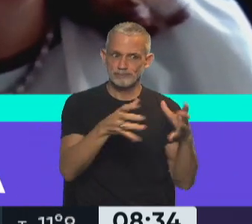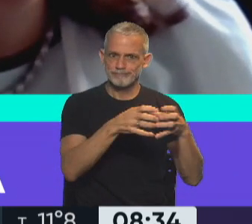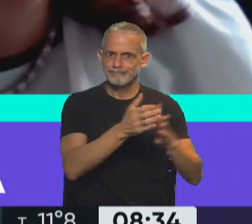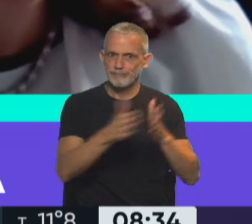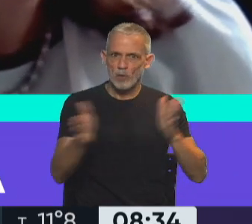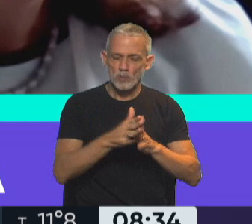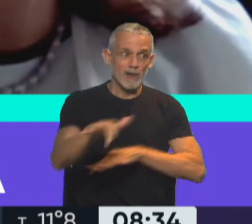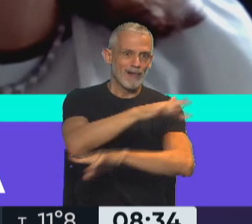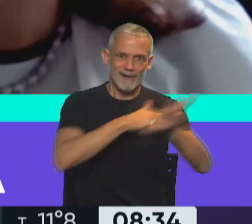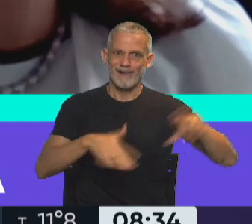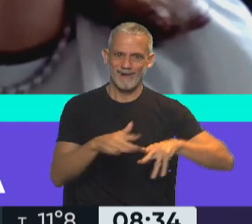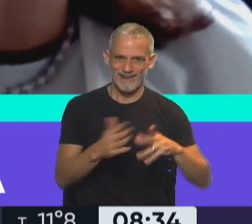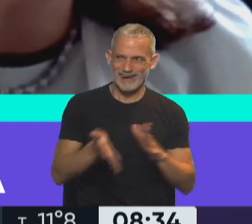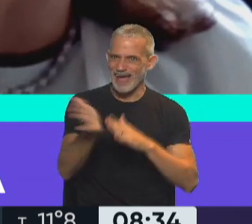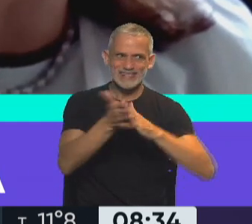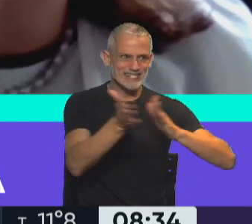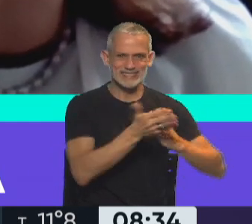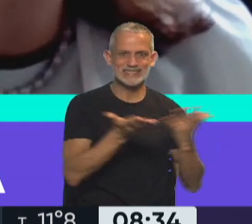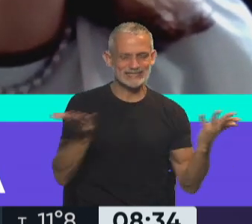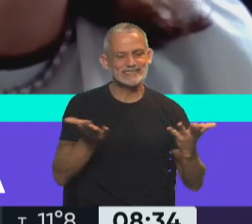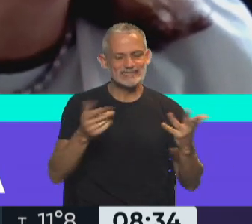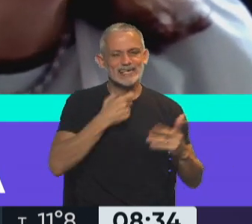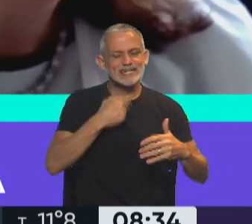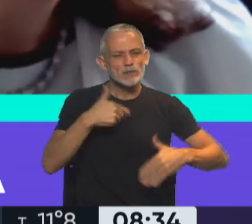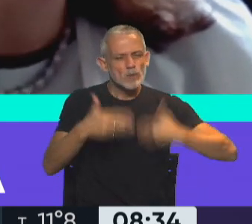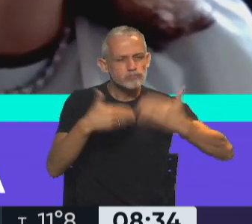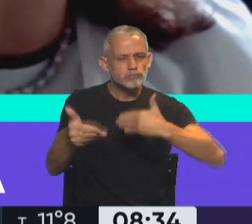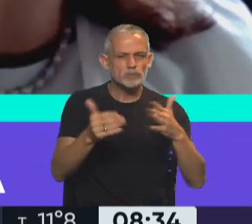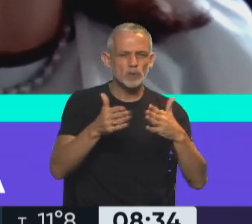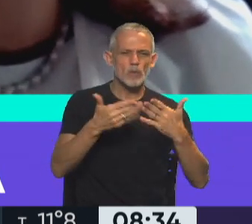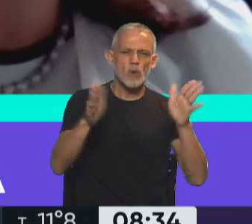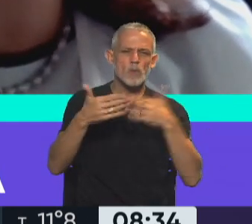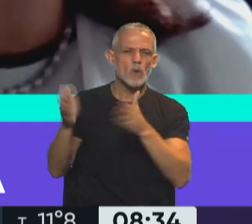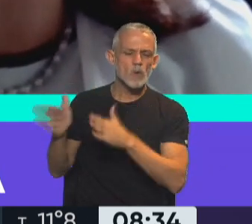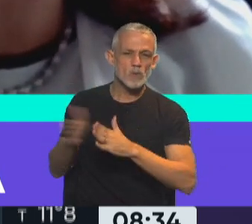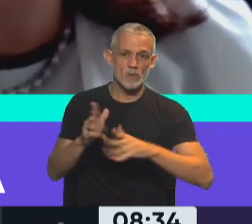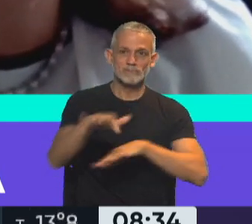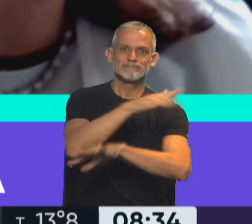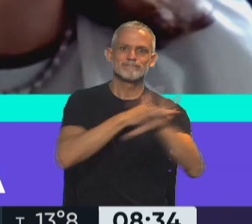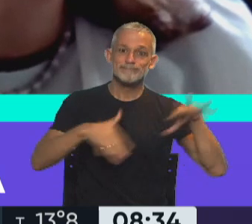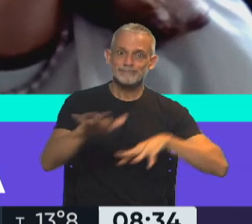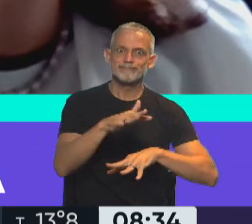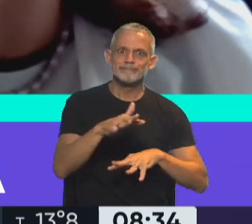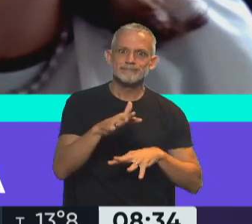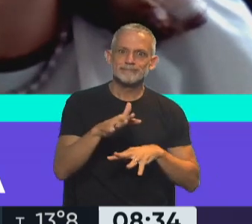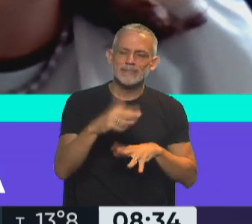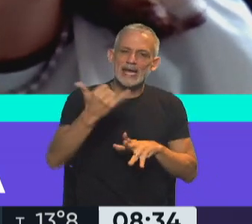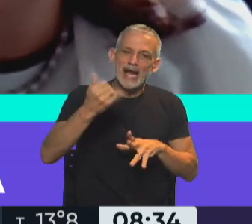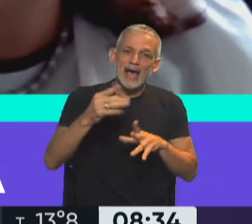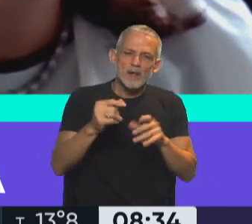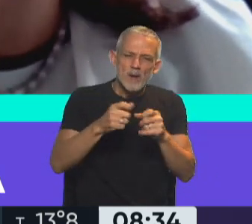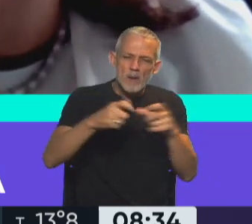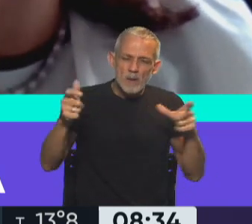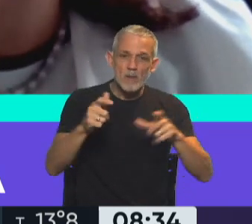mucha movilidad y si nosotros queremos ir avanzando hacia esa inmunidad de rebaño, que cada vez se